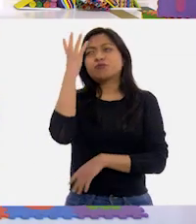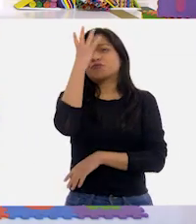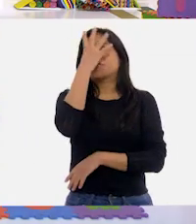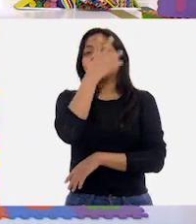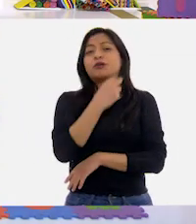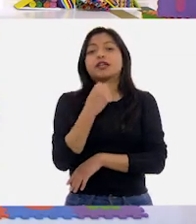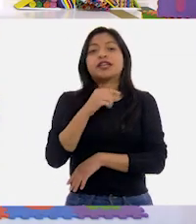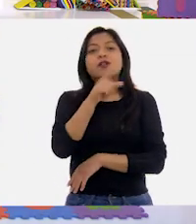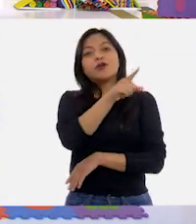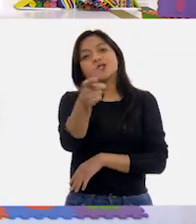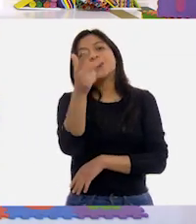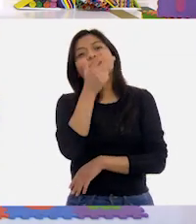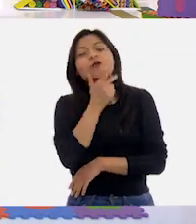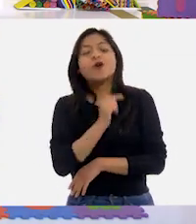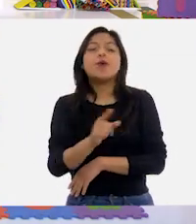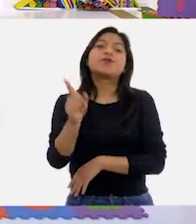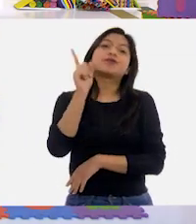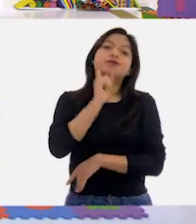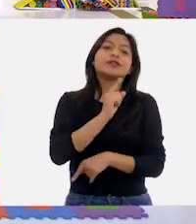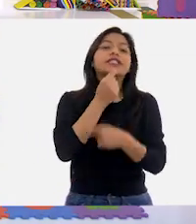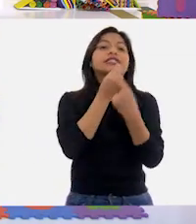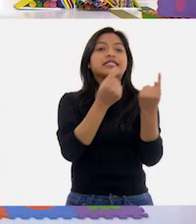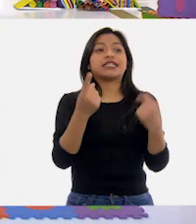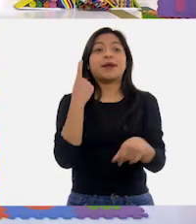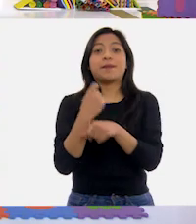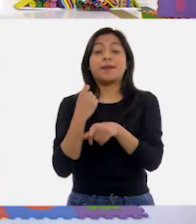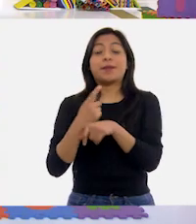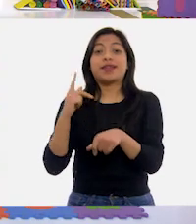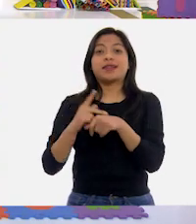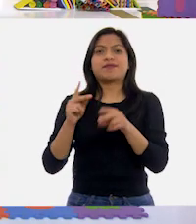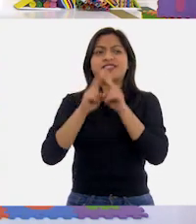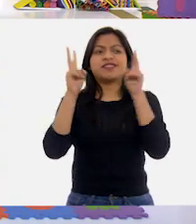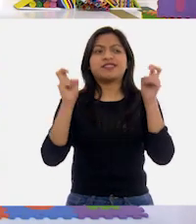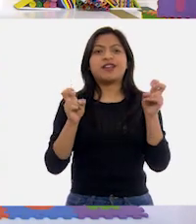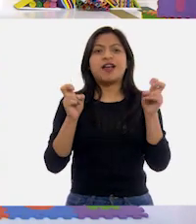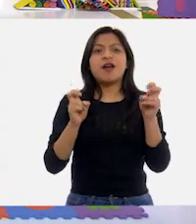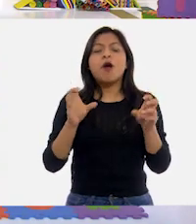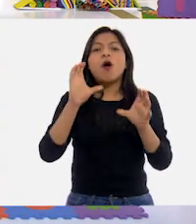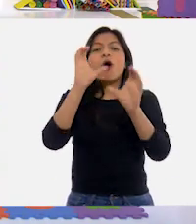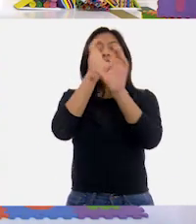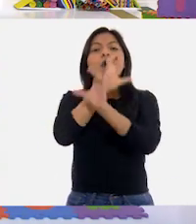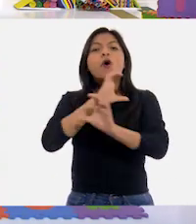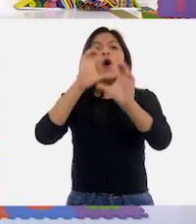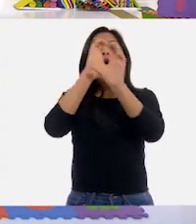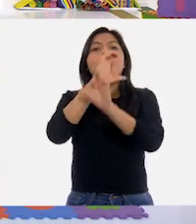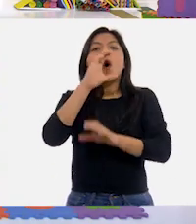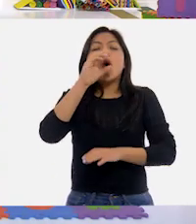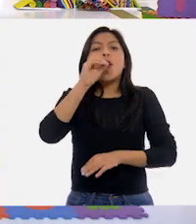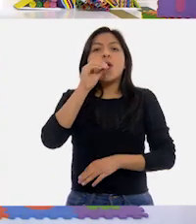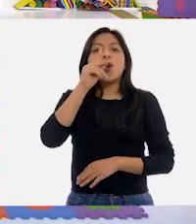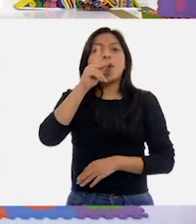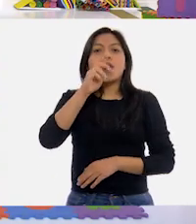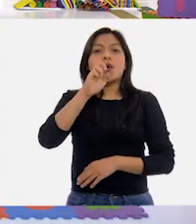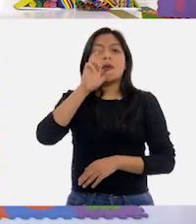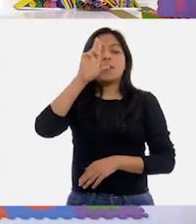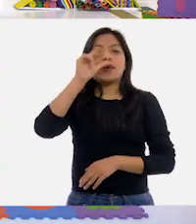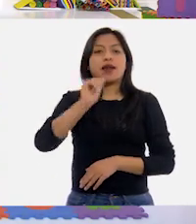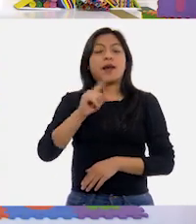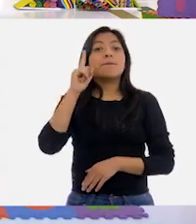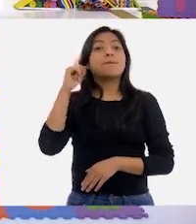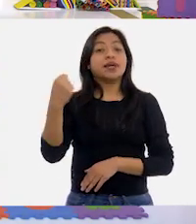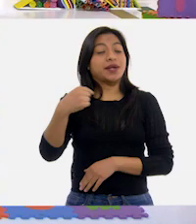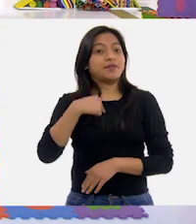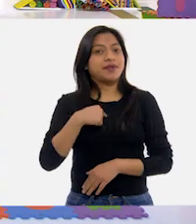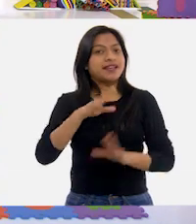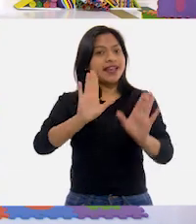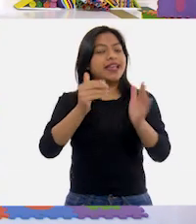bonita para niñas y para niños de primer grado de primaria que se llama Ópera para mis oídos. Pero antes de comenzar, ¿qué les parece